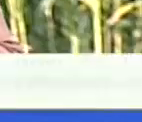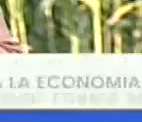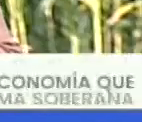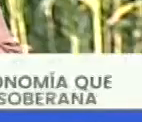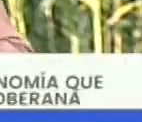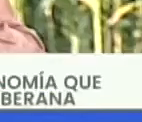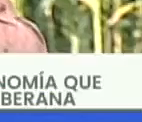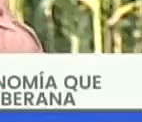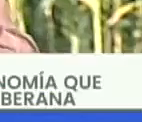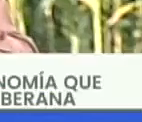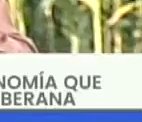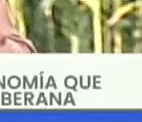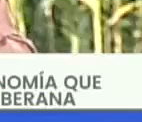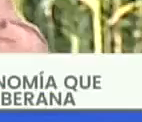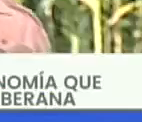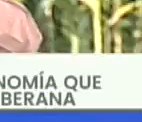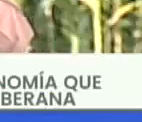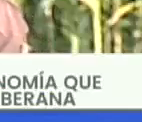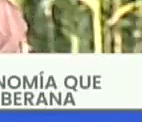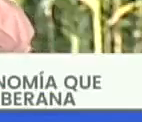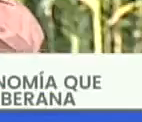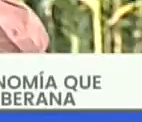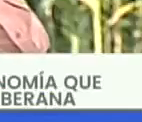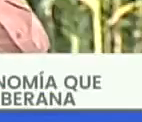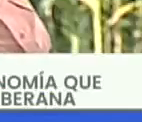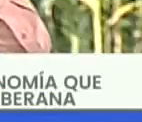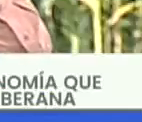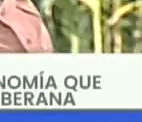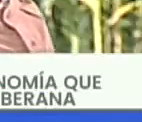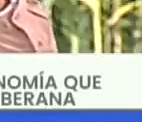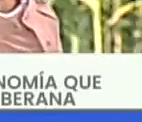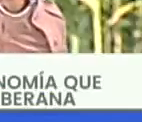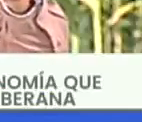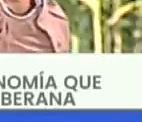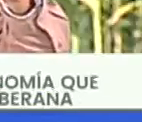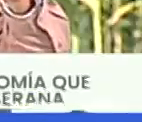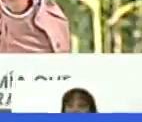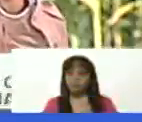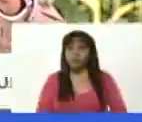depender de nuestros propios esfuerzos, no depender de nadie en el mundo.